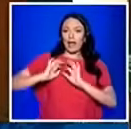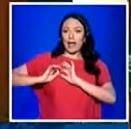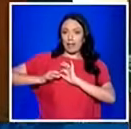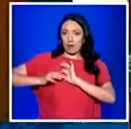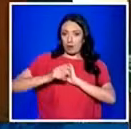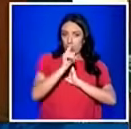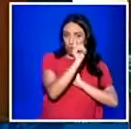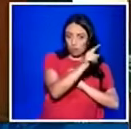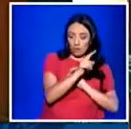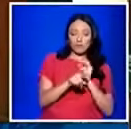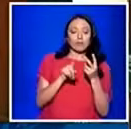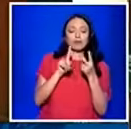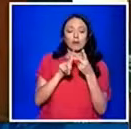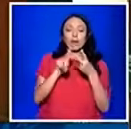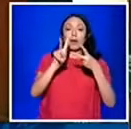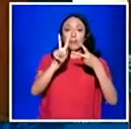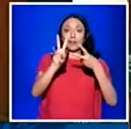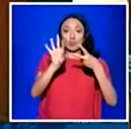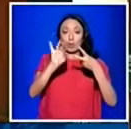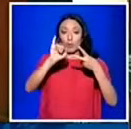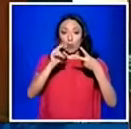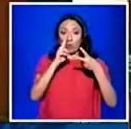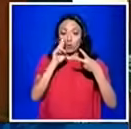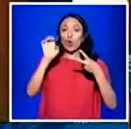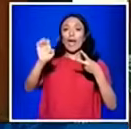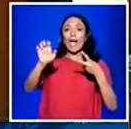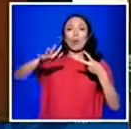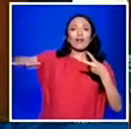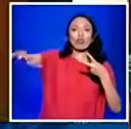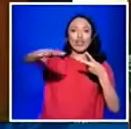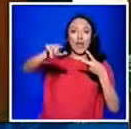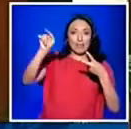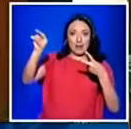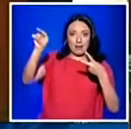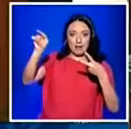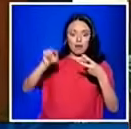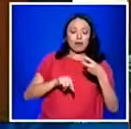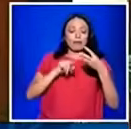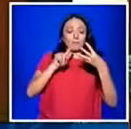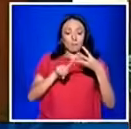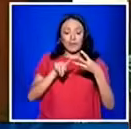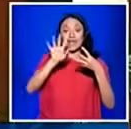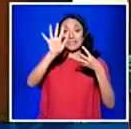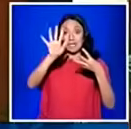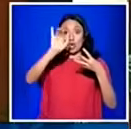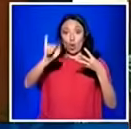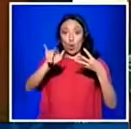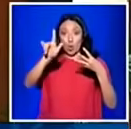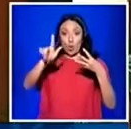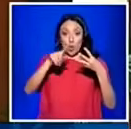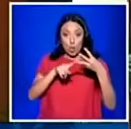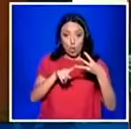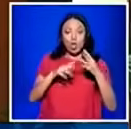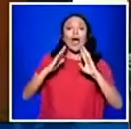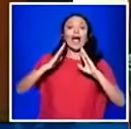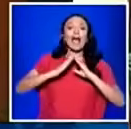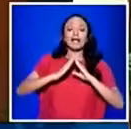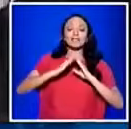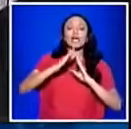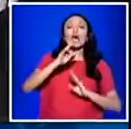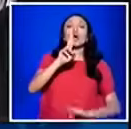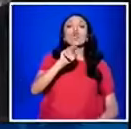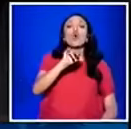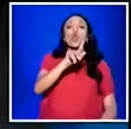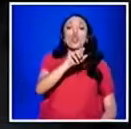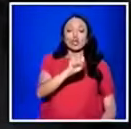el 29 de junio en la Ecuatoriana, igual en el Parque Central de la Ecuatoriana, el 5 de julio en la Casa Somos de la